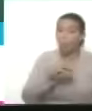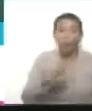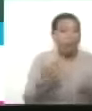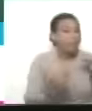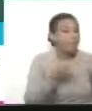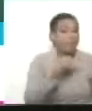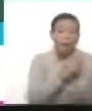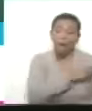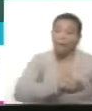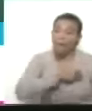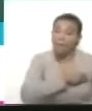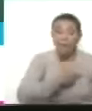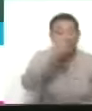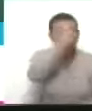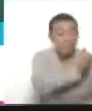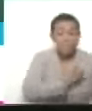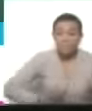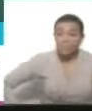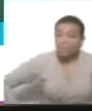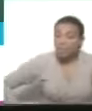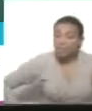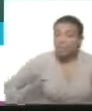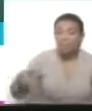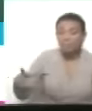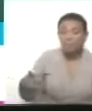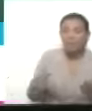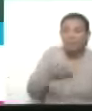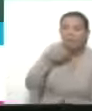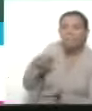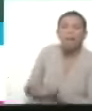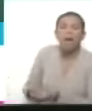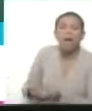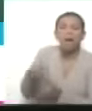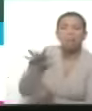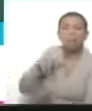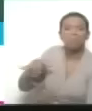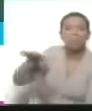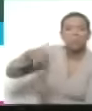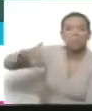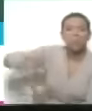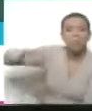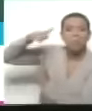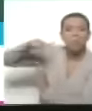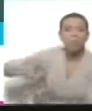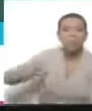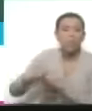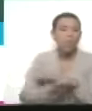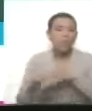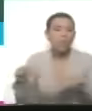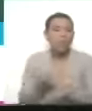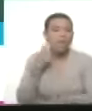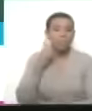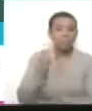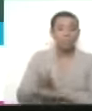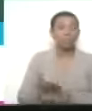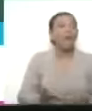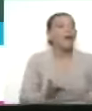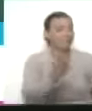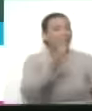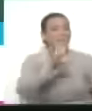inmorales del presidente a sueldo de la móvil que gobierna Guyana y que se ha puesto a la orden de